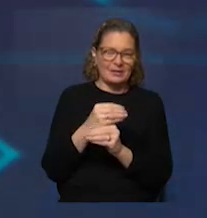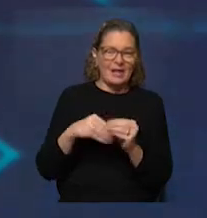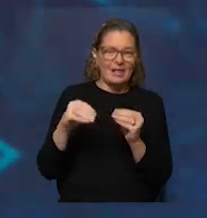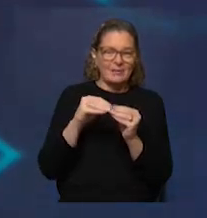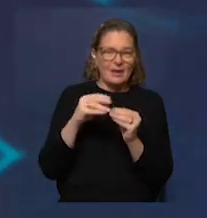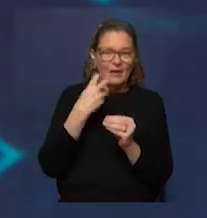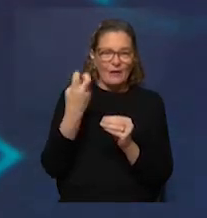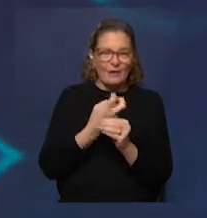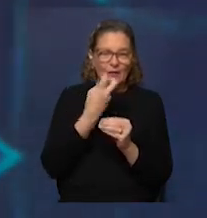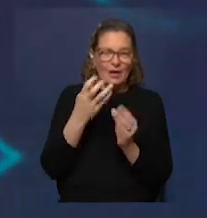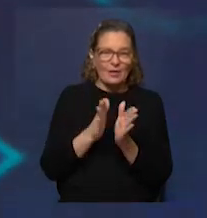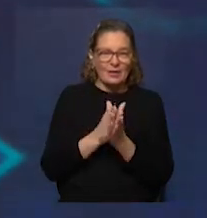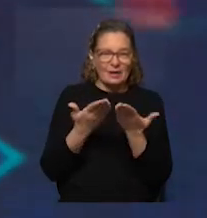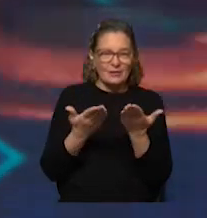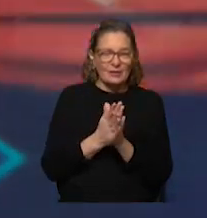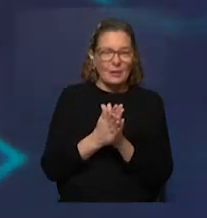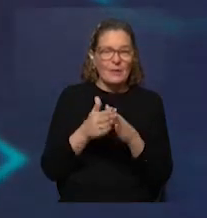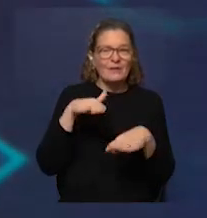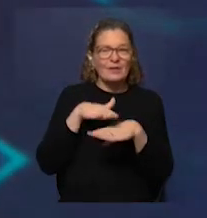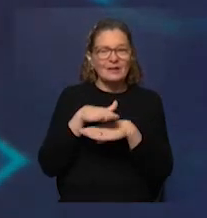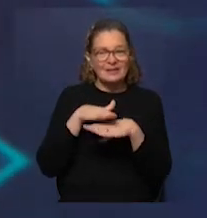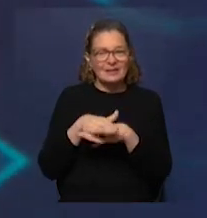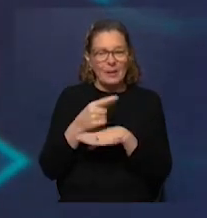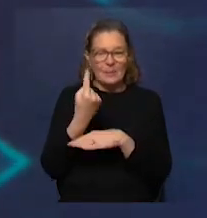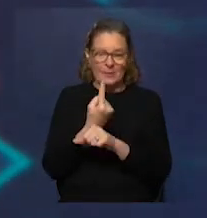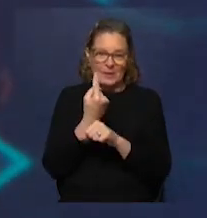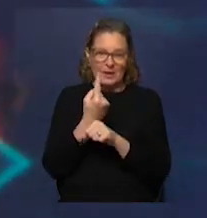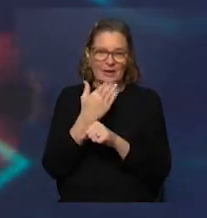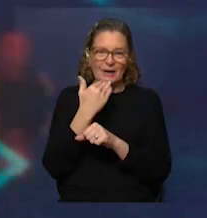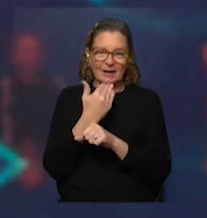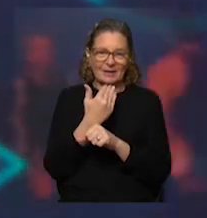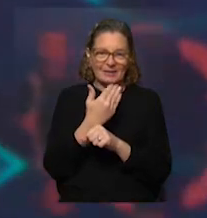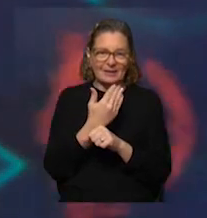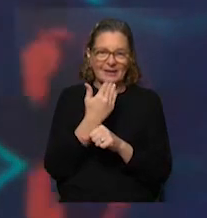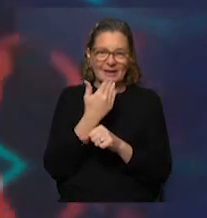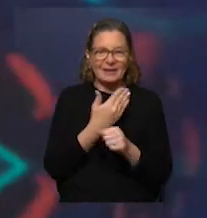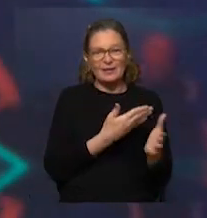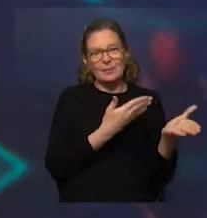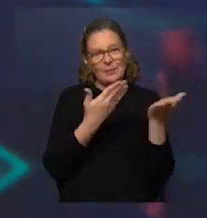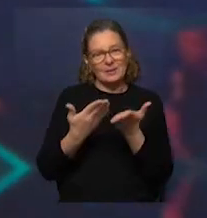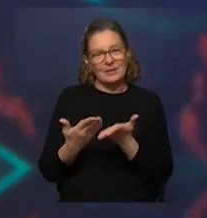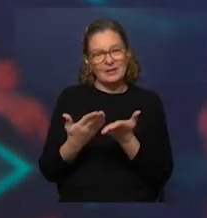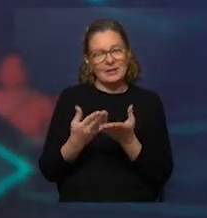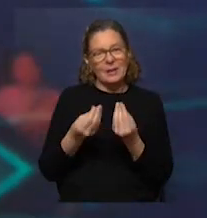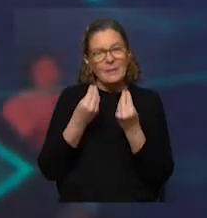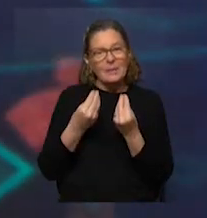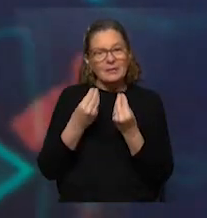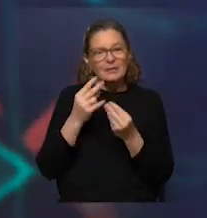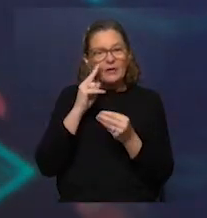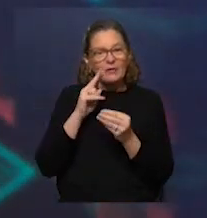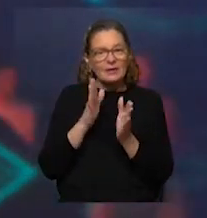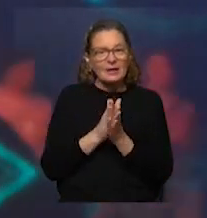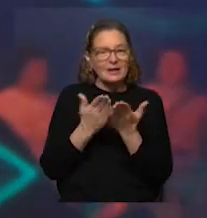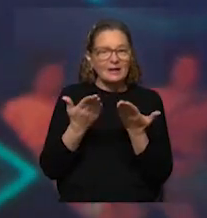han buscado el libro que me han saludado que me han felicitado que primero Quiero agradecer por ahí y gracias por la invitación de nuevo Qué pasa cuando ves tu libro